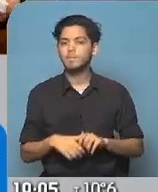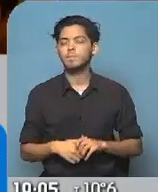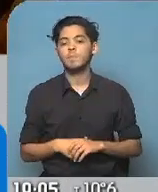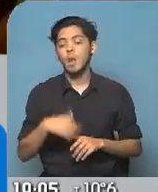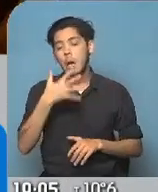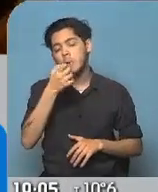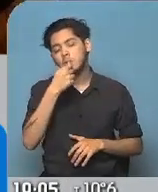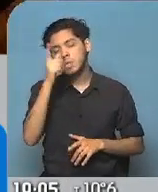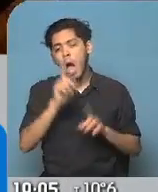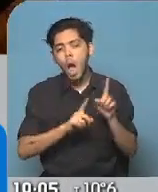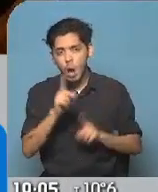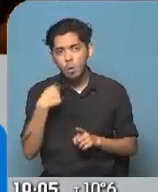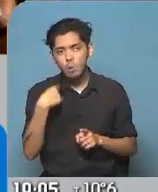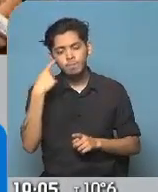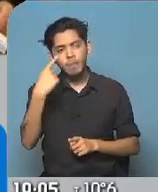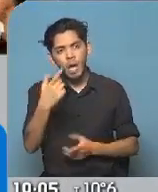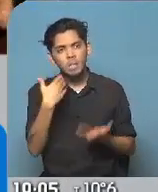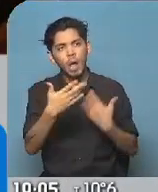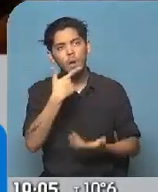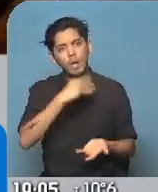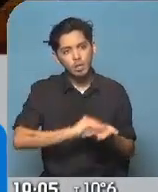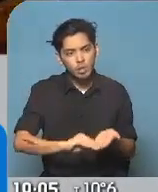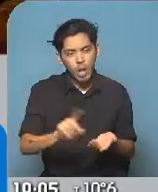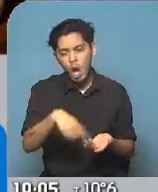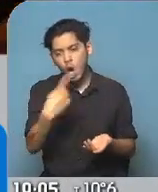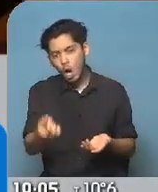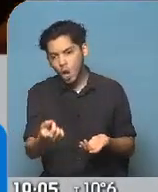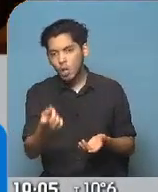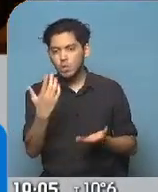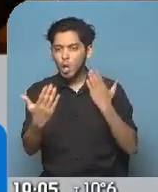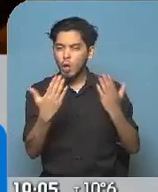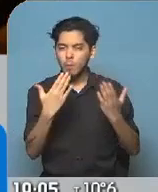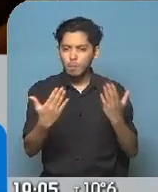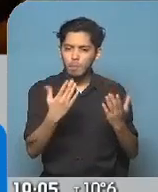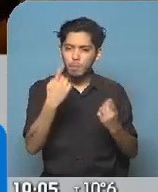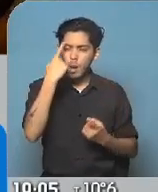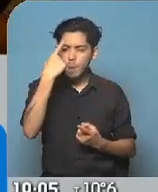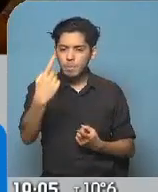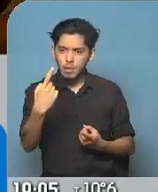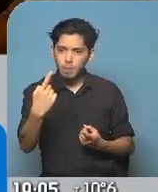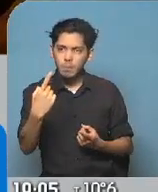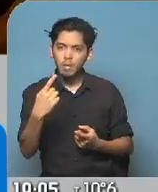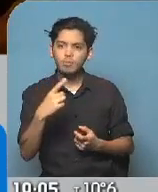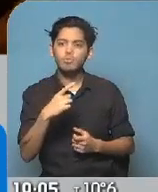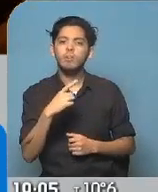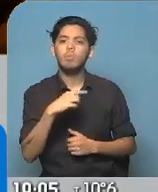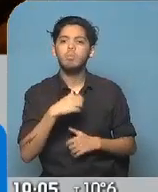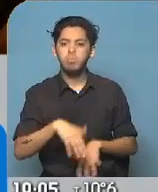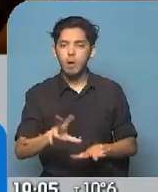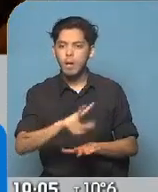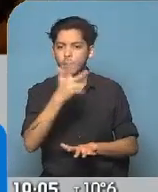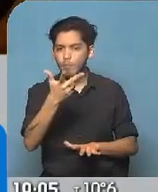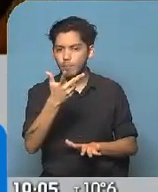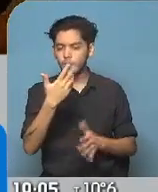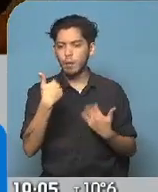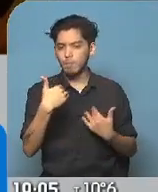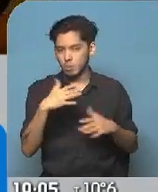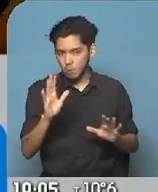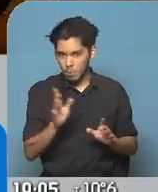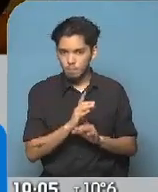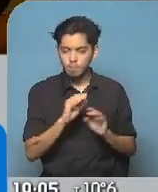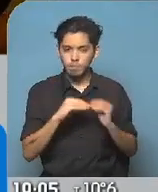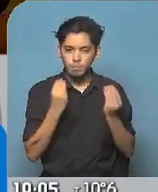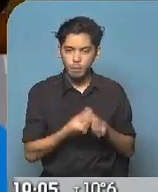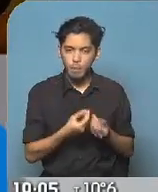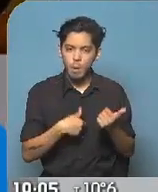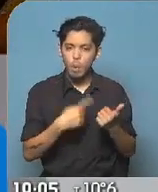si uno saca las cuentas habla con un senador habla con otros compara las posiciones y puede haber tres dictámenes uno de mayoría